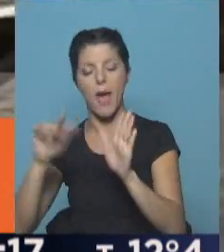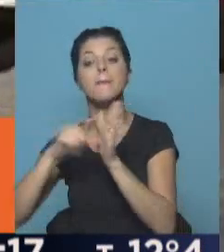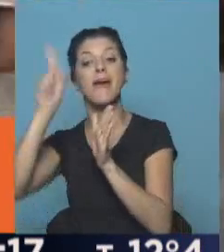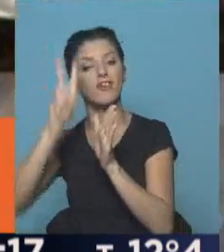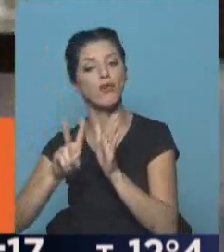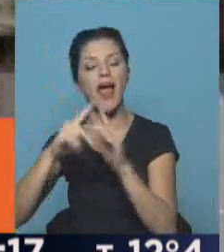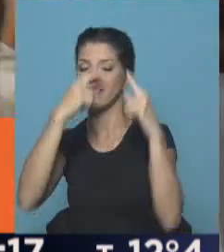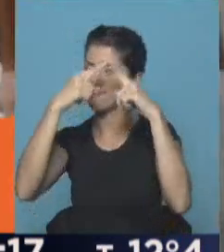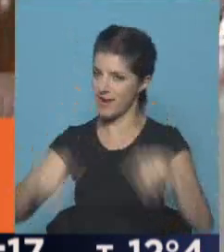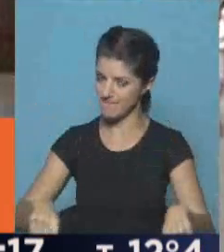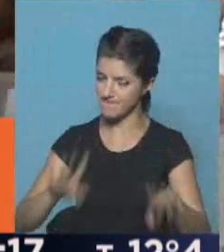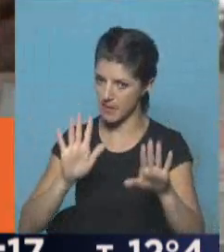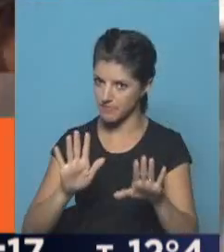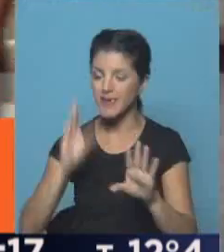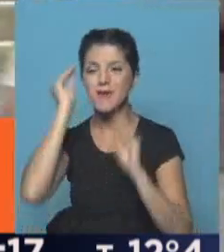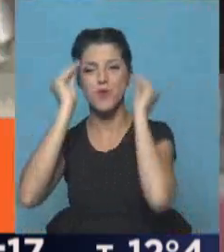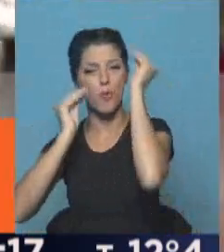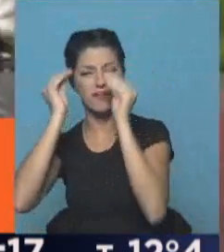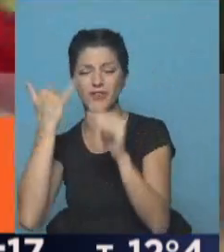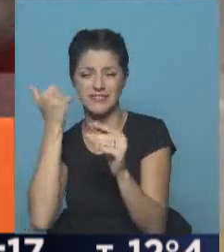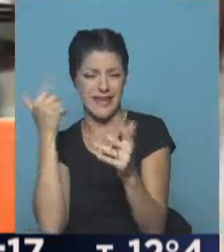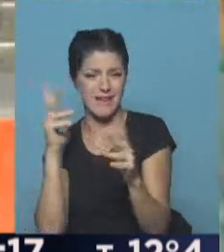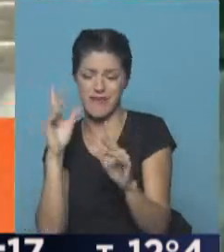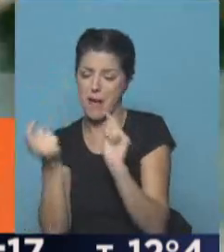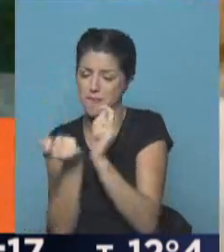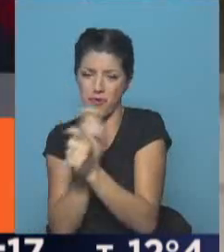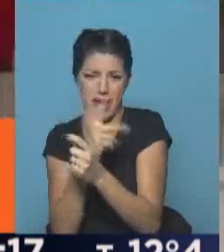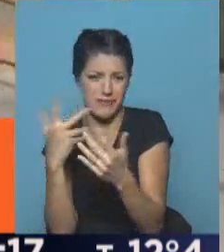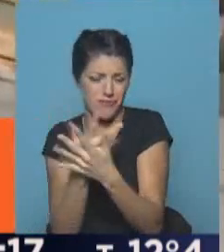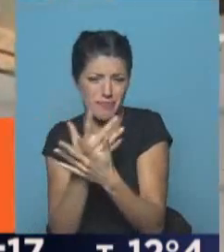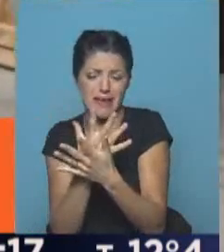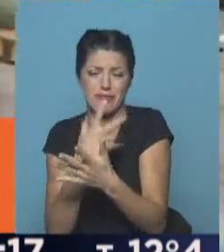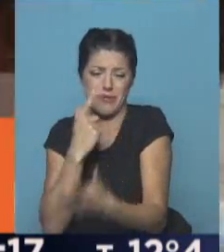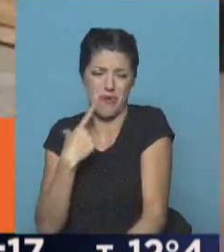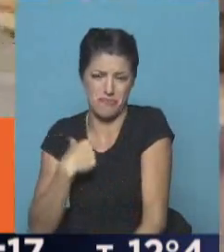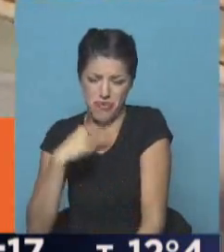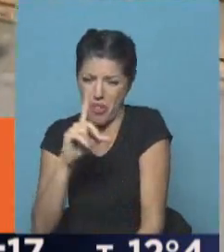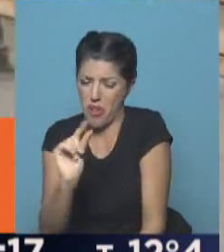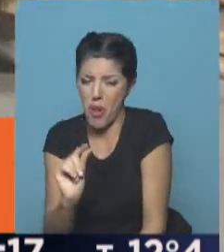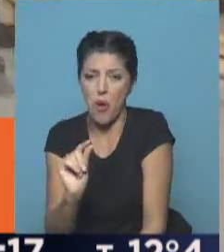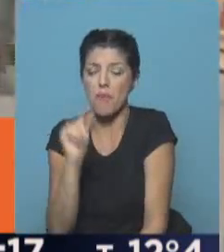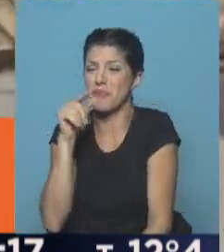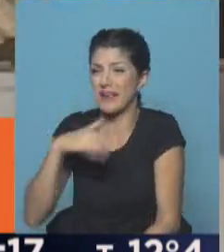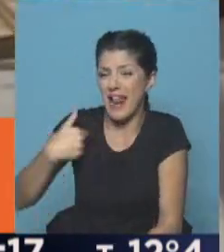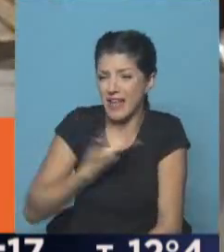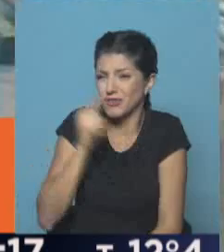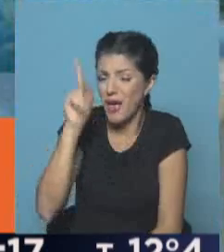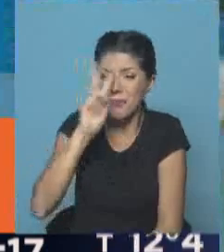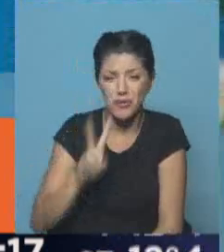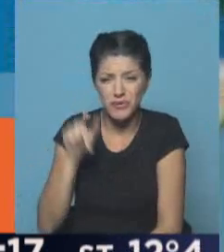preocupación ya se transformó en frustración, en dolor, porque lo que está viviendo el pueblo venezolano